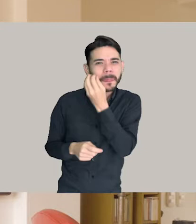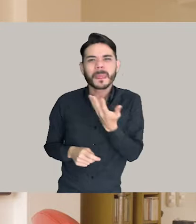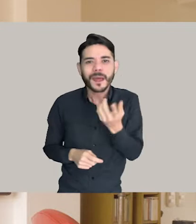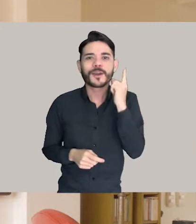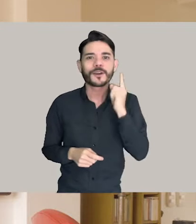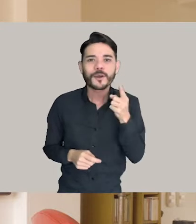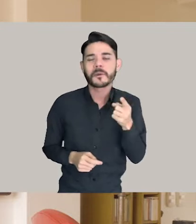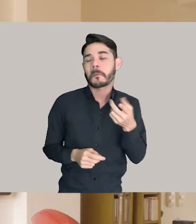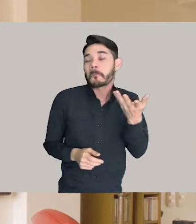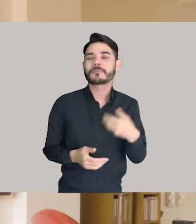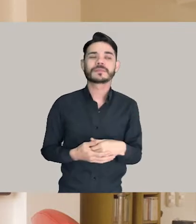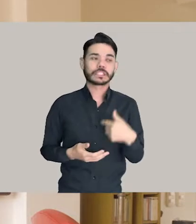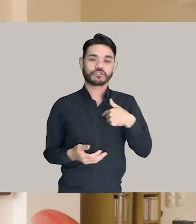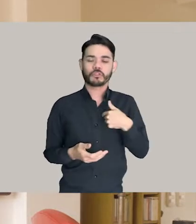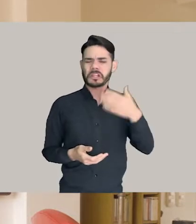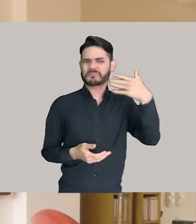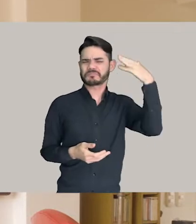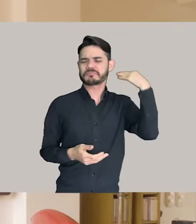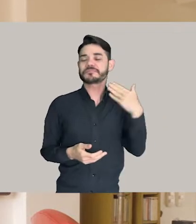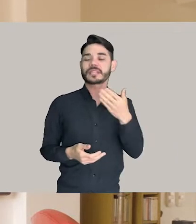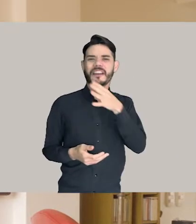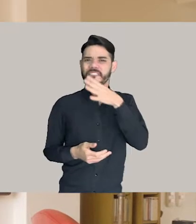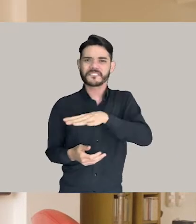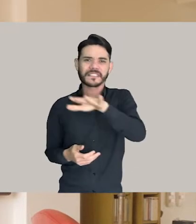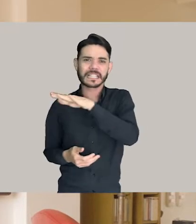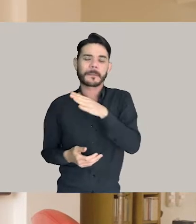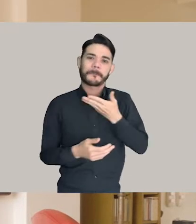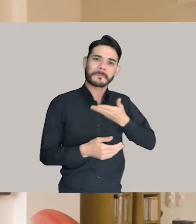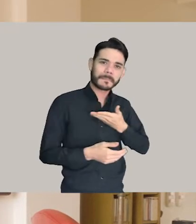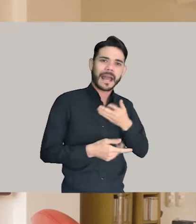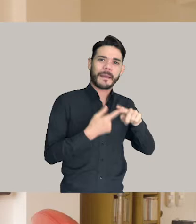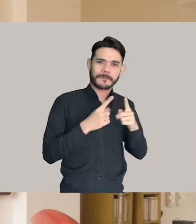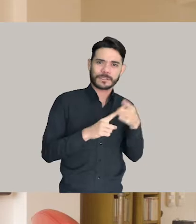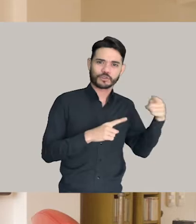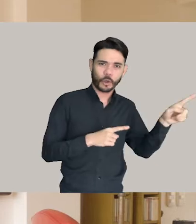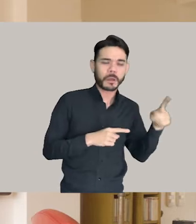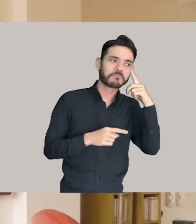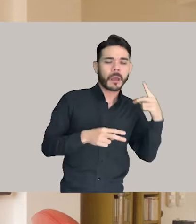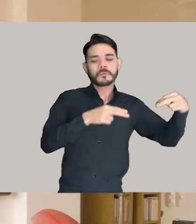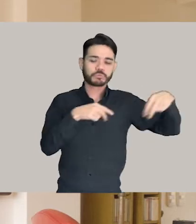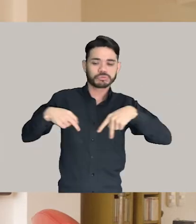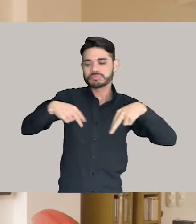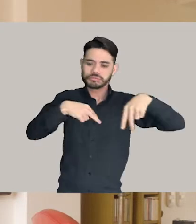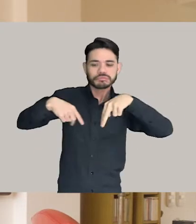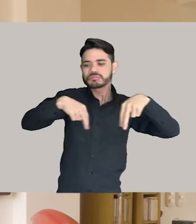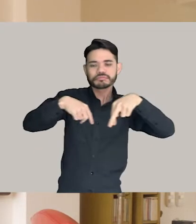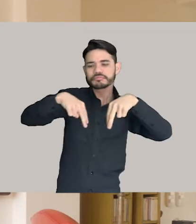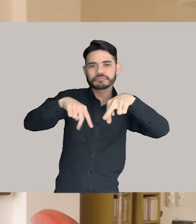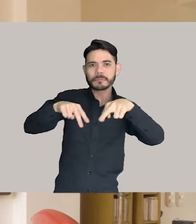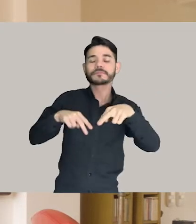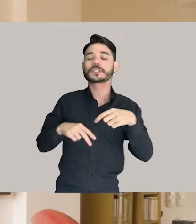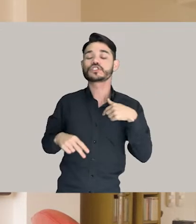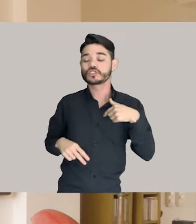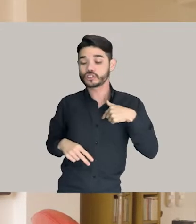yo de paseo por el campo con mi mamá y una amiga de ella. Y íbamos caminando y una plantita